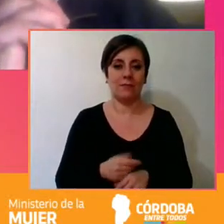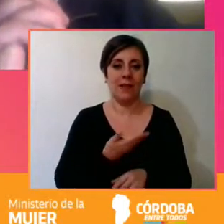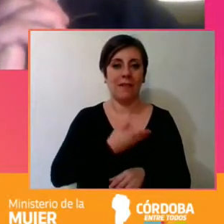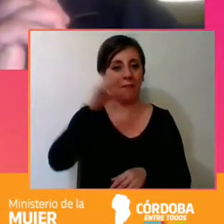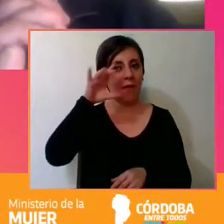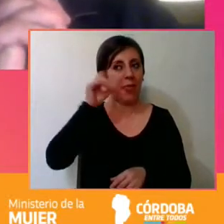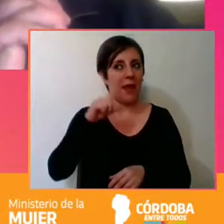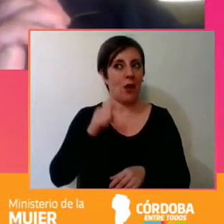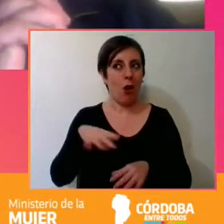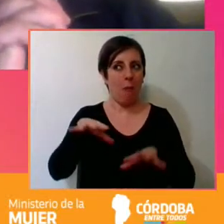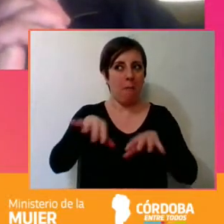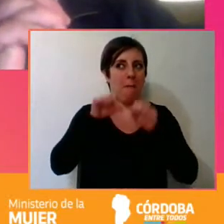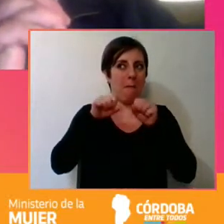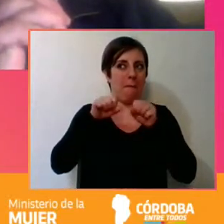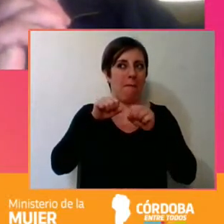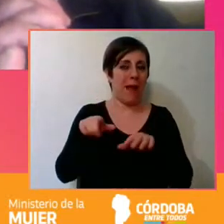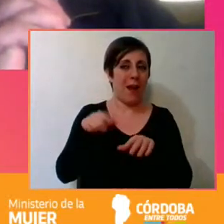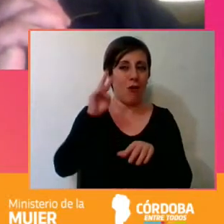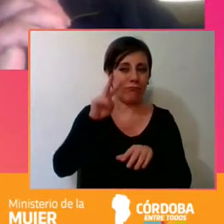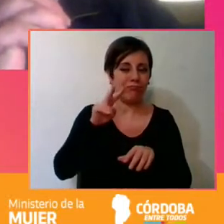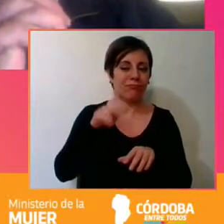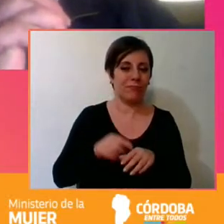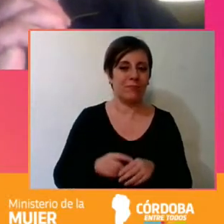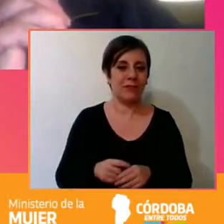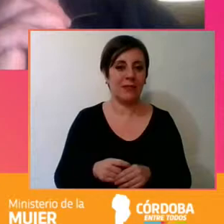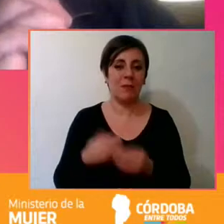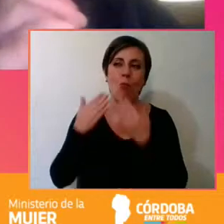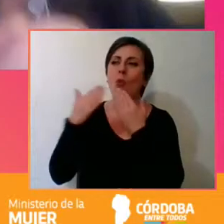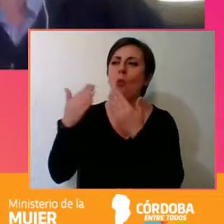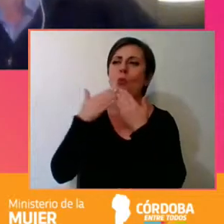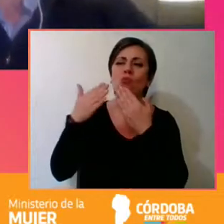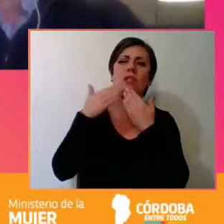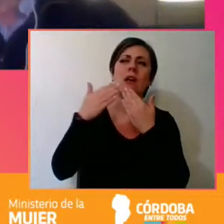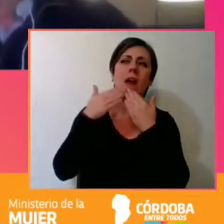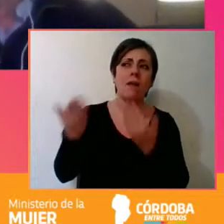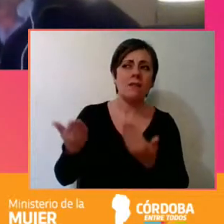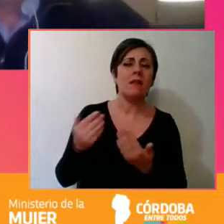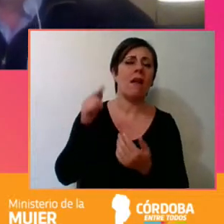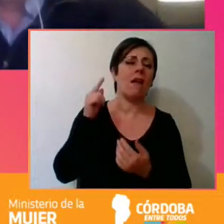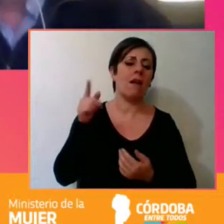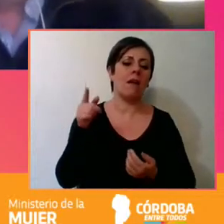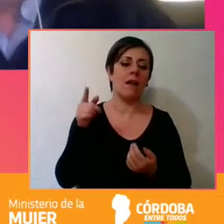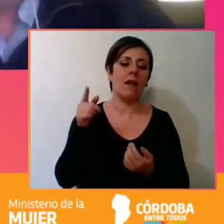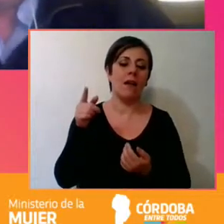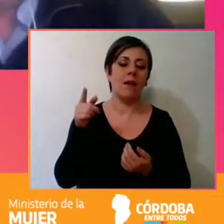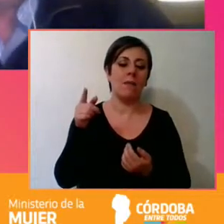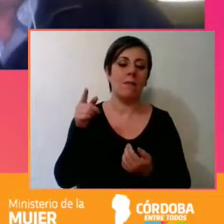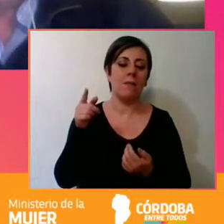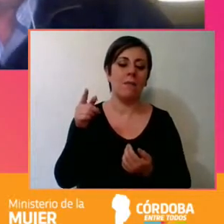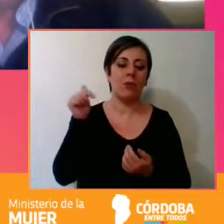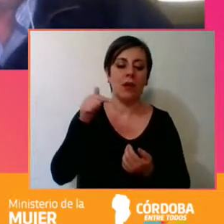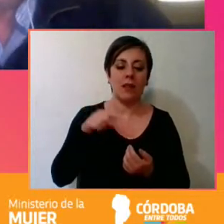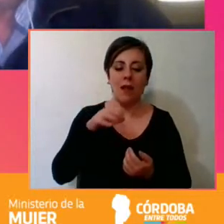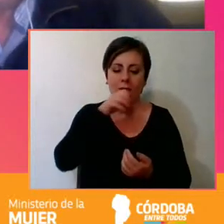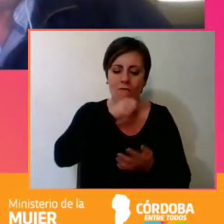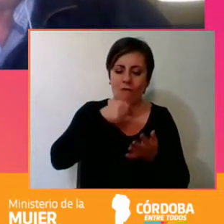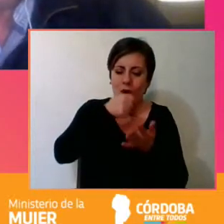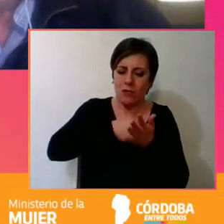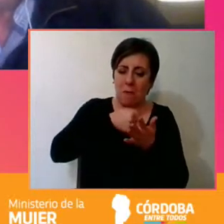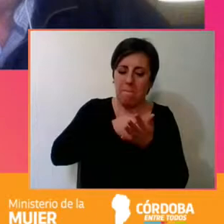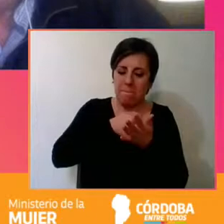vemos conectado desde temprano. Agradecerte especialmente por este esfuerzo de